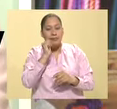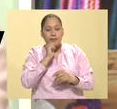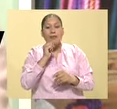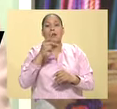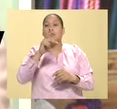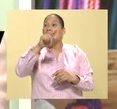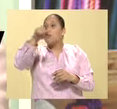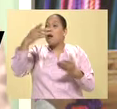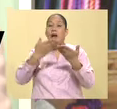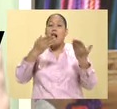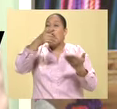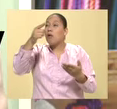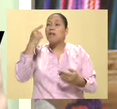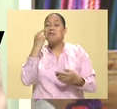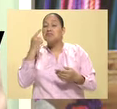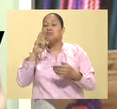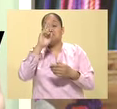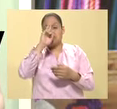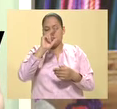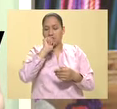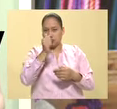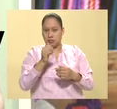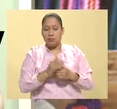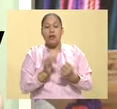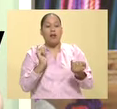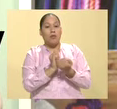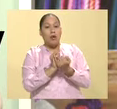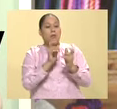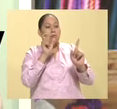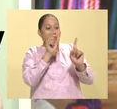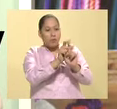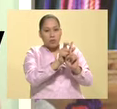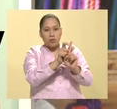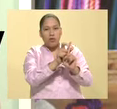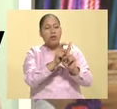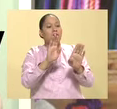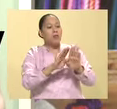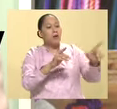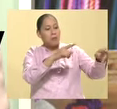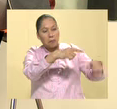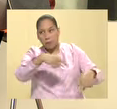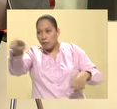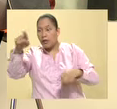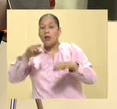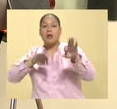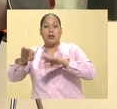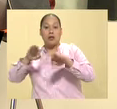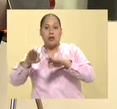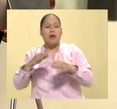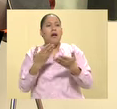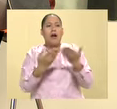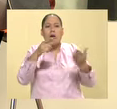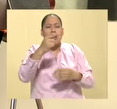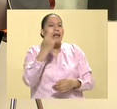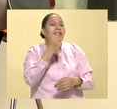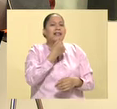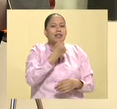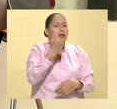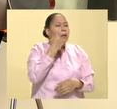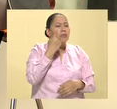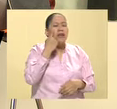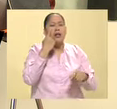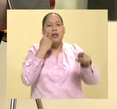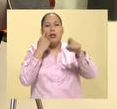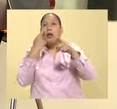no se respeta. A ser protegidos contra toda forma de explotación. ¿Cuántos niños no vemos de